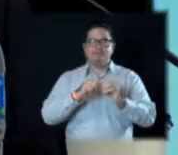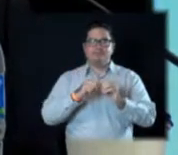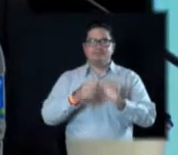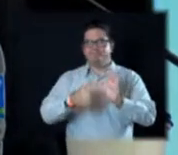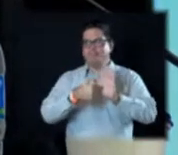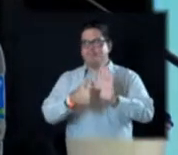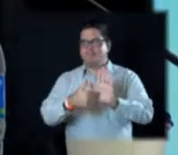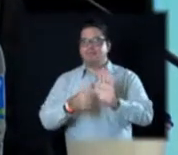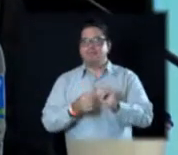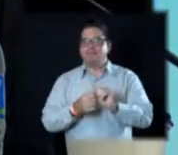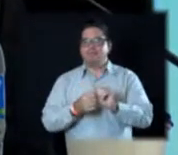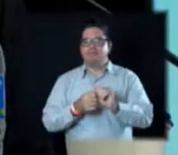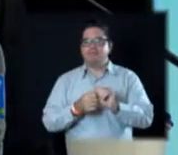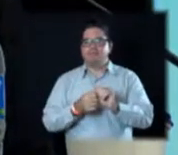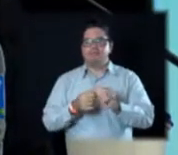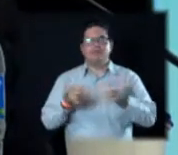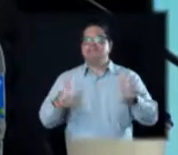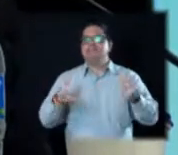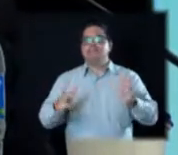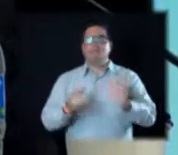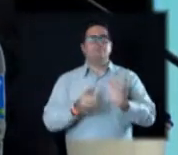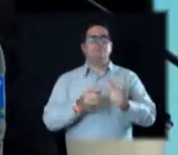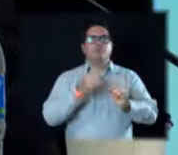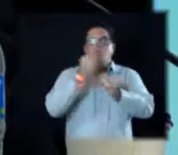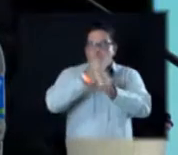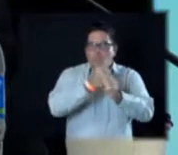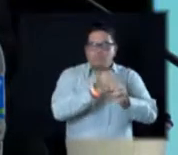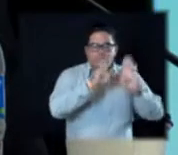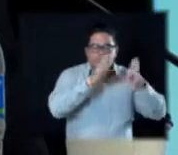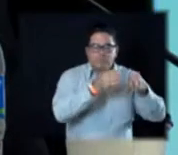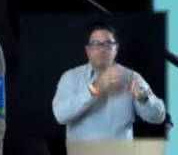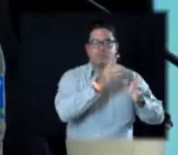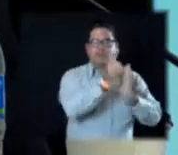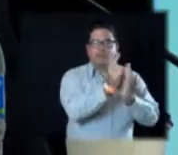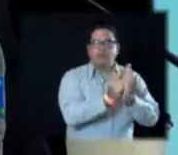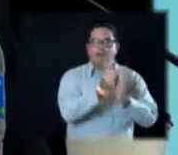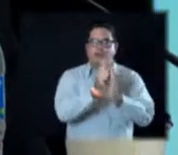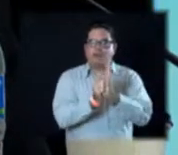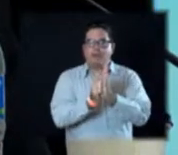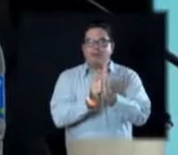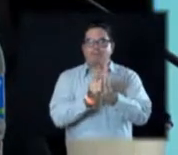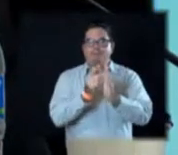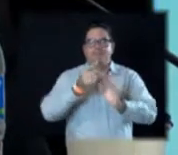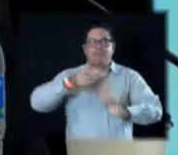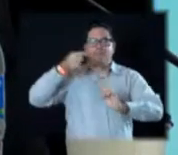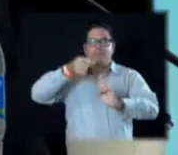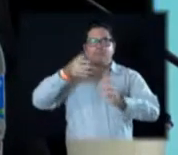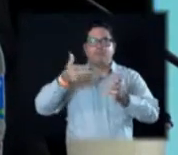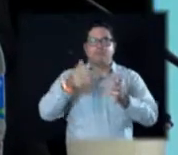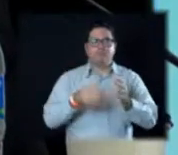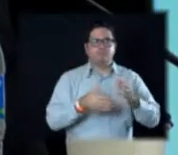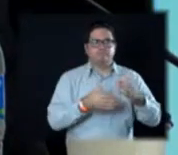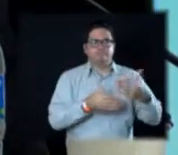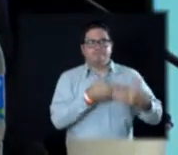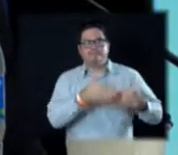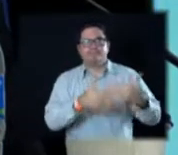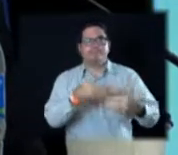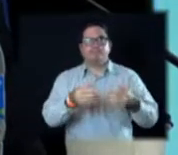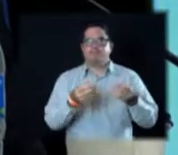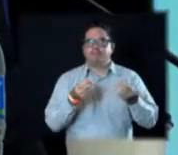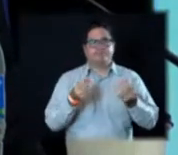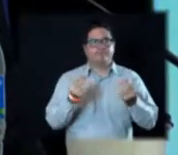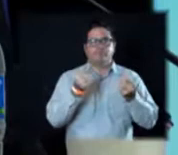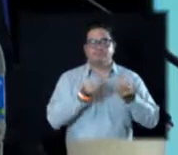limitarle el poder del gobierno, según era nombrado por el presidente. Así que mucho del trabajo que se ha hecho es para unir todas estas leyes,